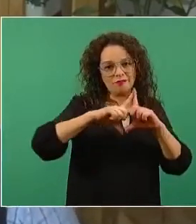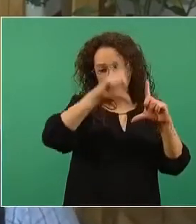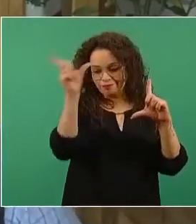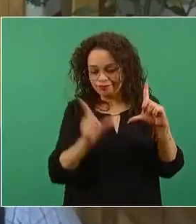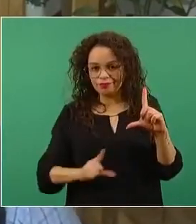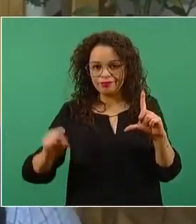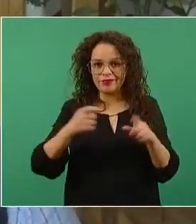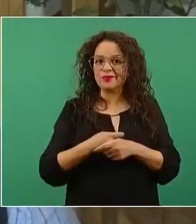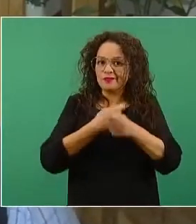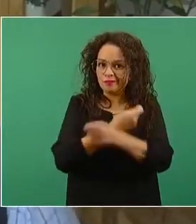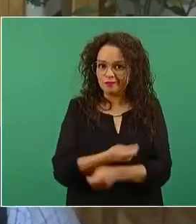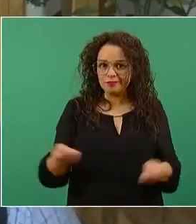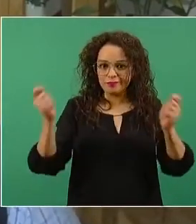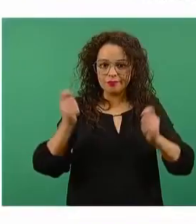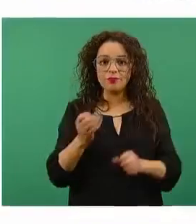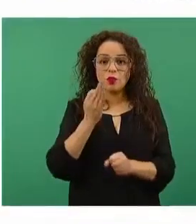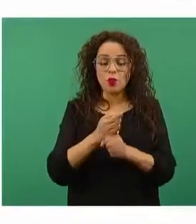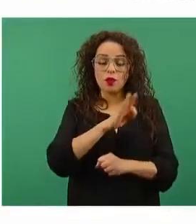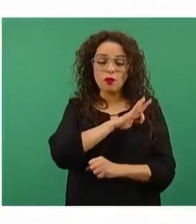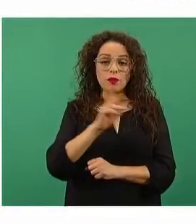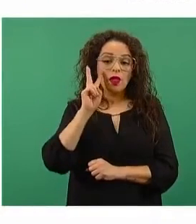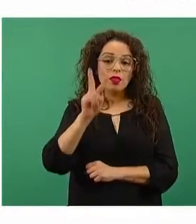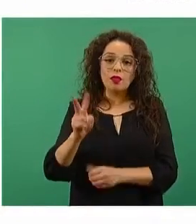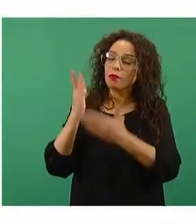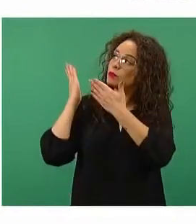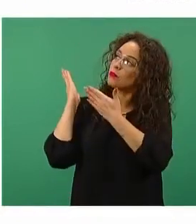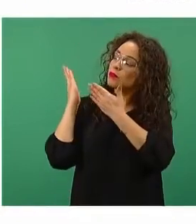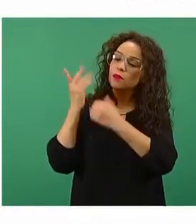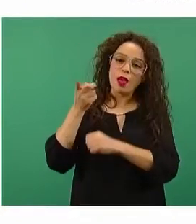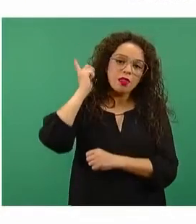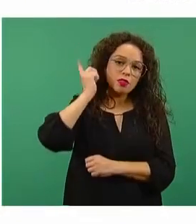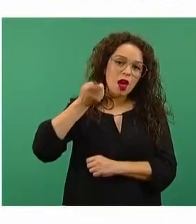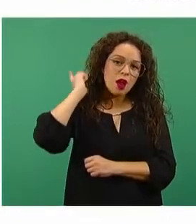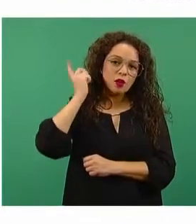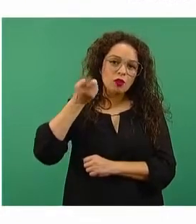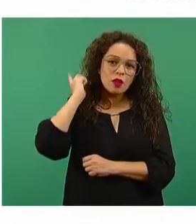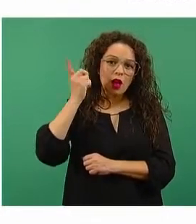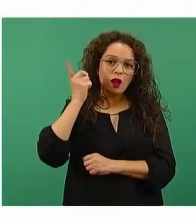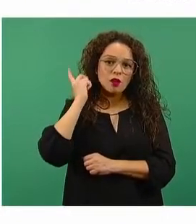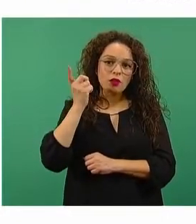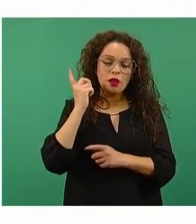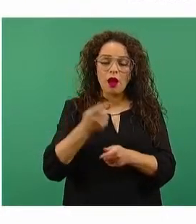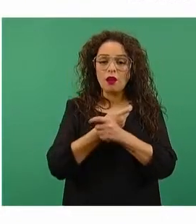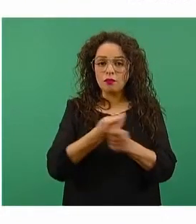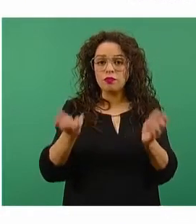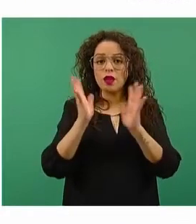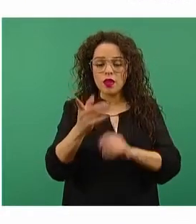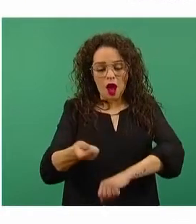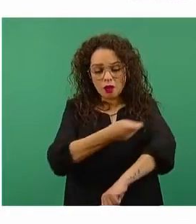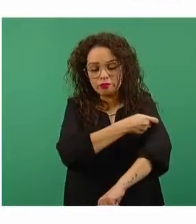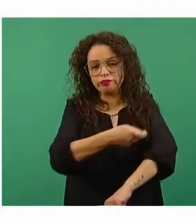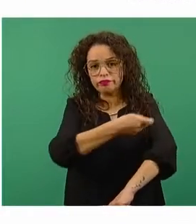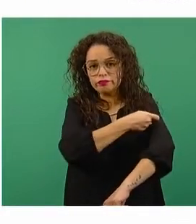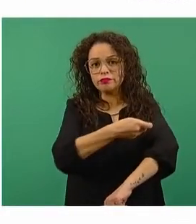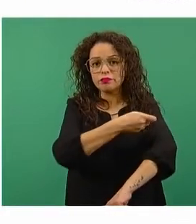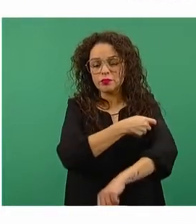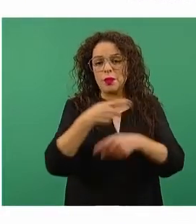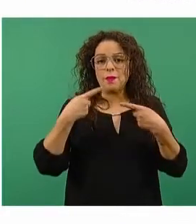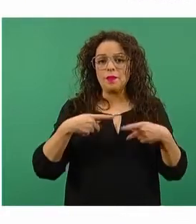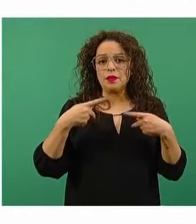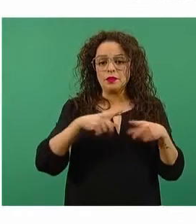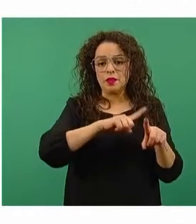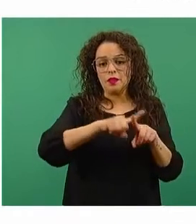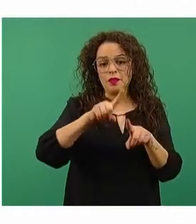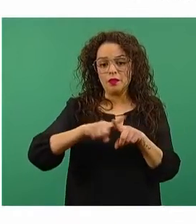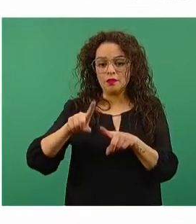podemos ver las dosis aplicadas por cada día, en las cuales estas obviamente se aplicaron en las diferentes personas